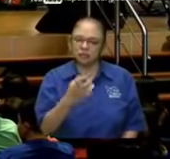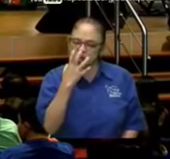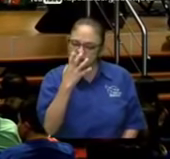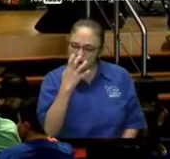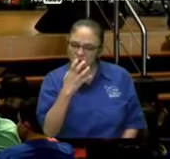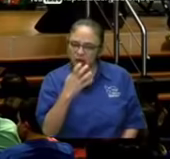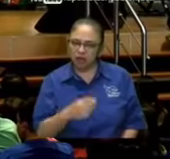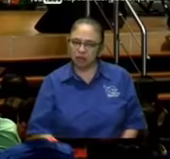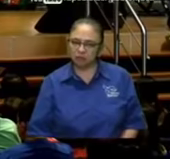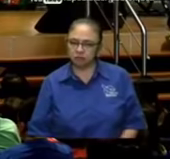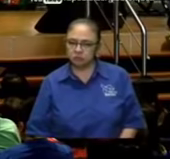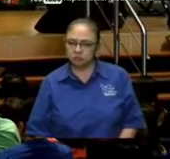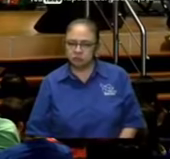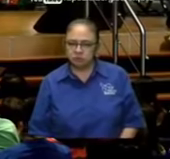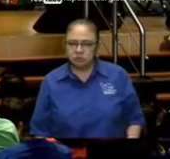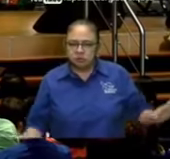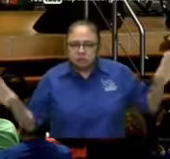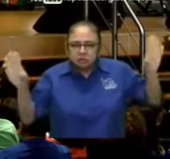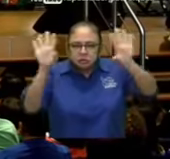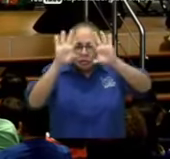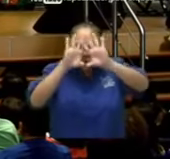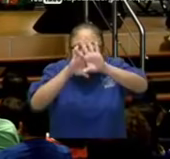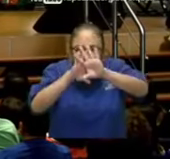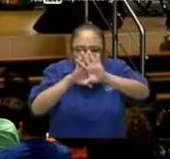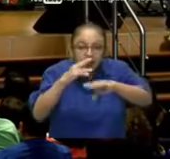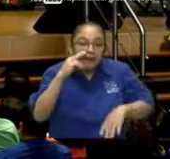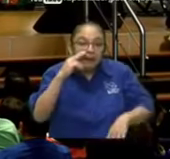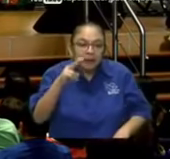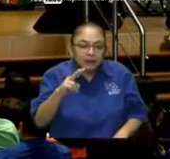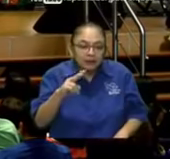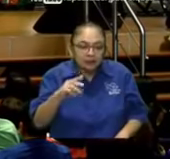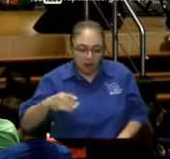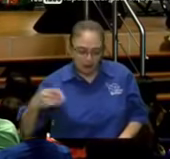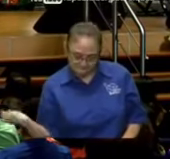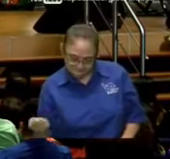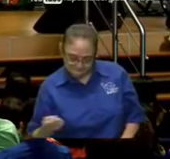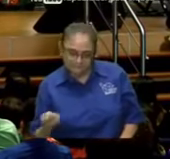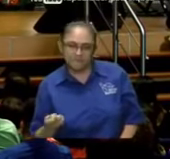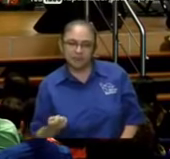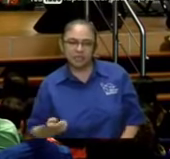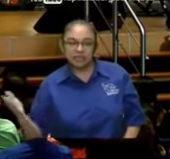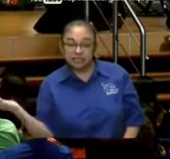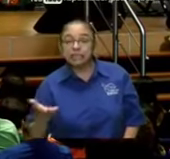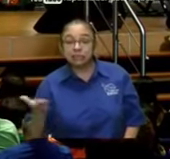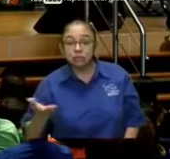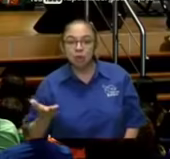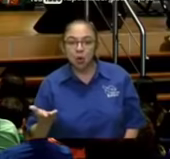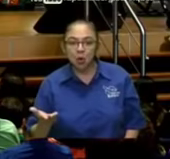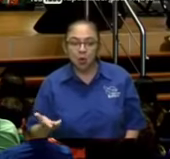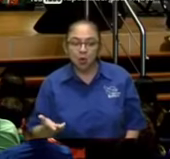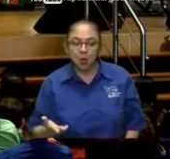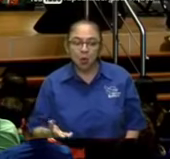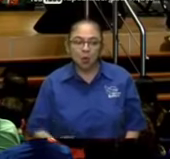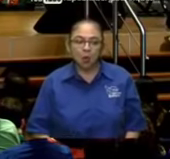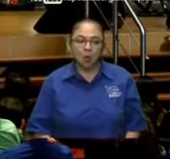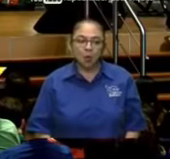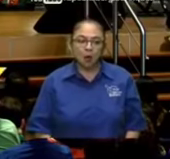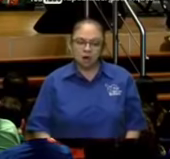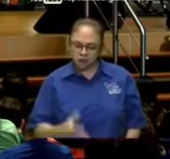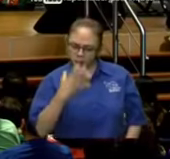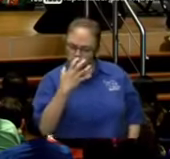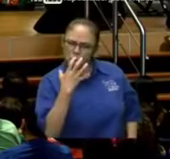hasta que decía que hasta se le nublaba la vista. Nunca le dieron unas hinchaseadas a usted que su papá dijo, hasta se me nubló la vista de la